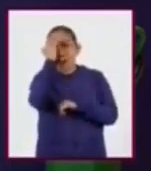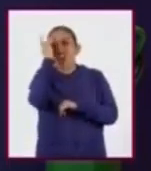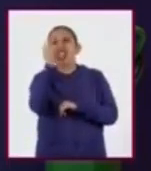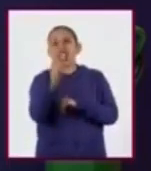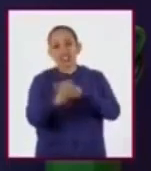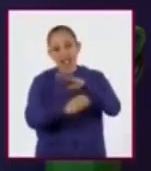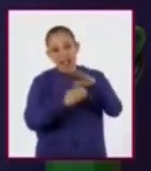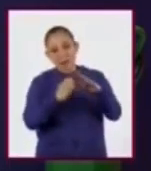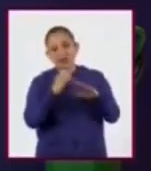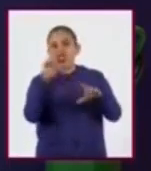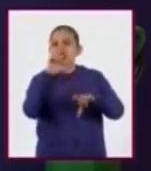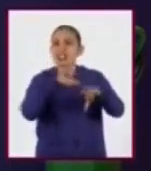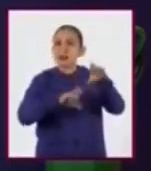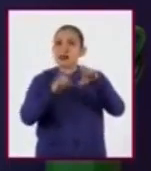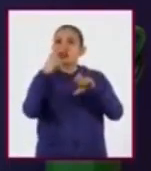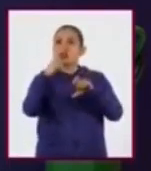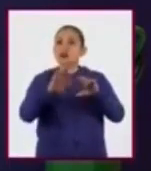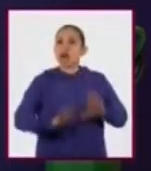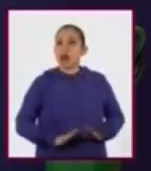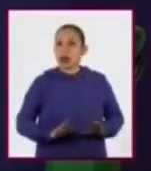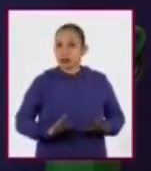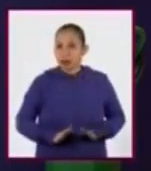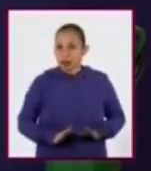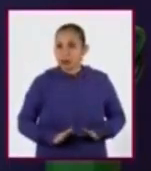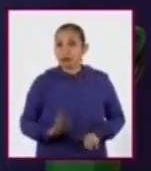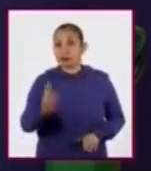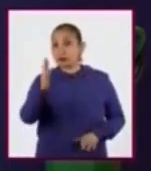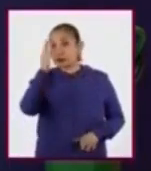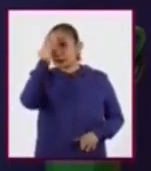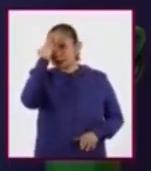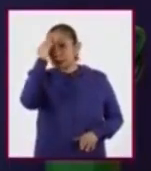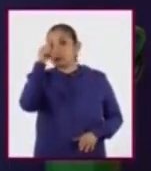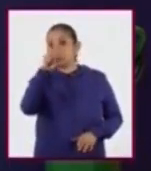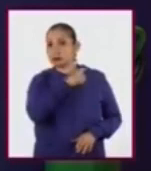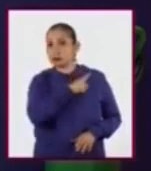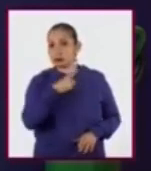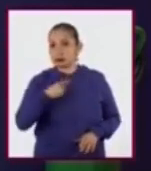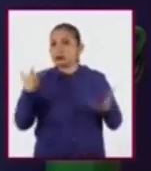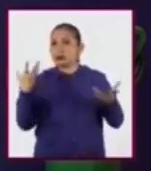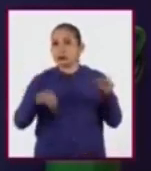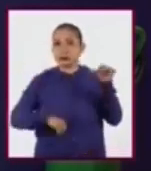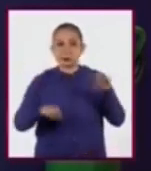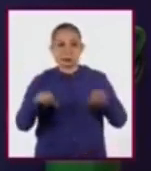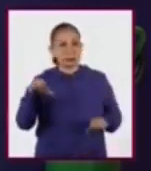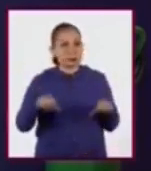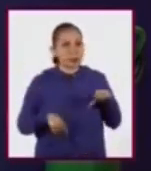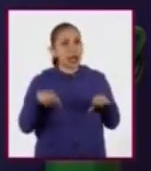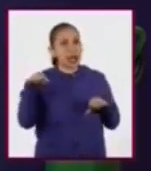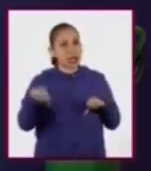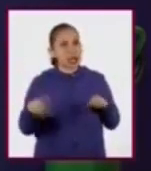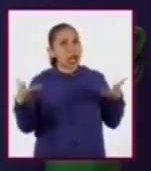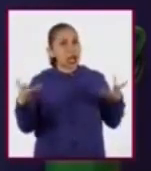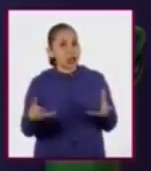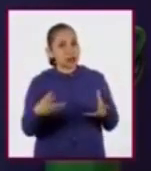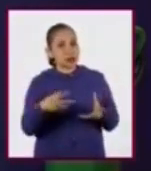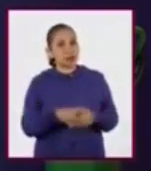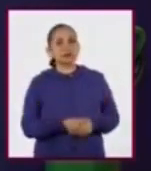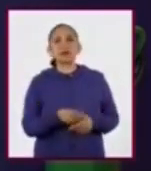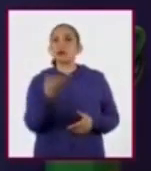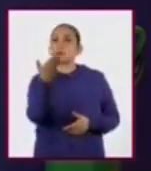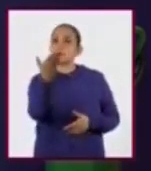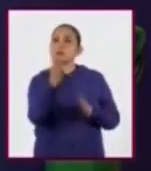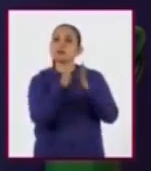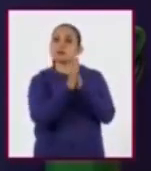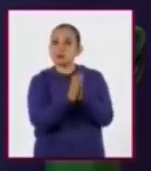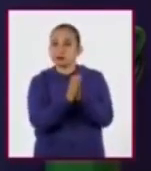los elementos químicos y sus propiedades. Les recordamos que deben realizar las actividades que aquí les proponemos. Les